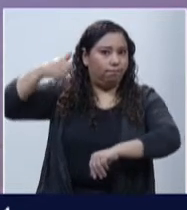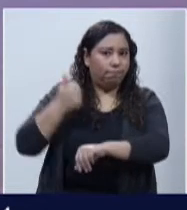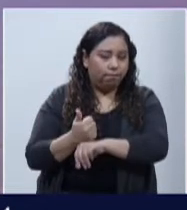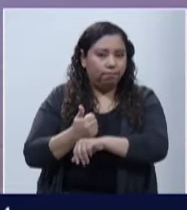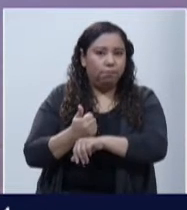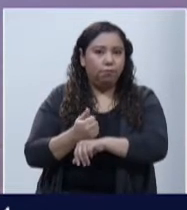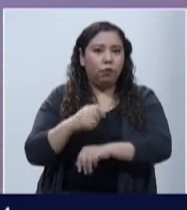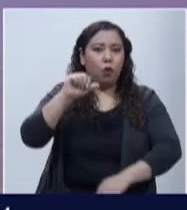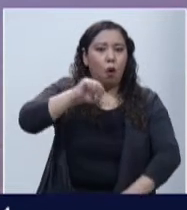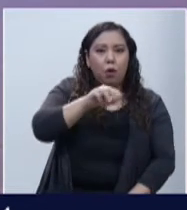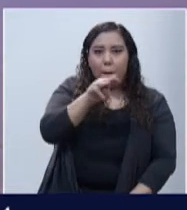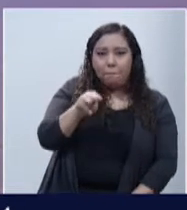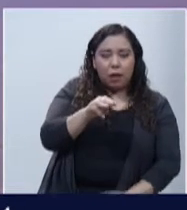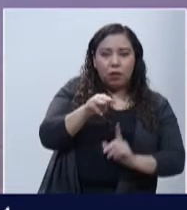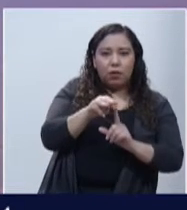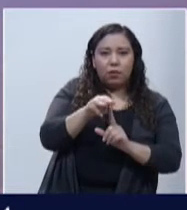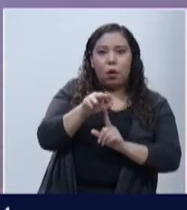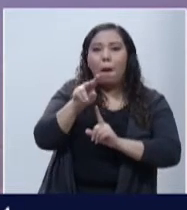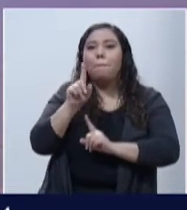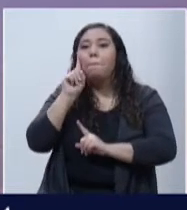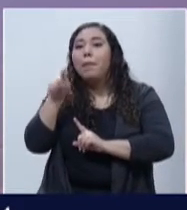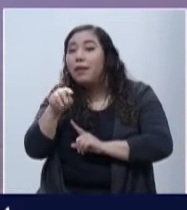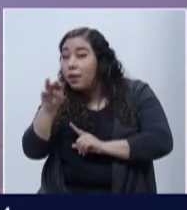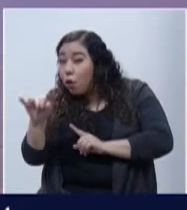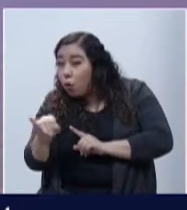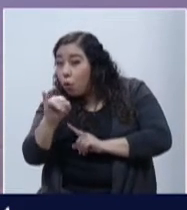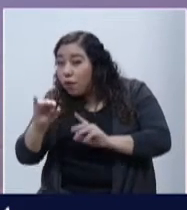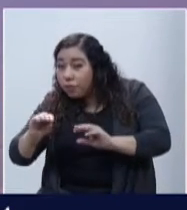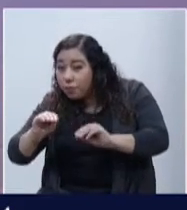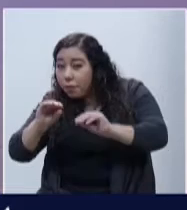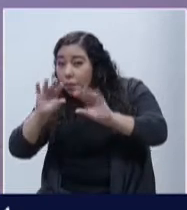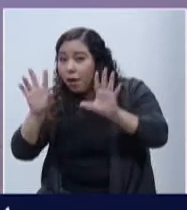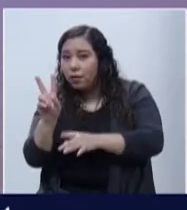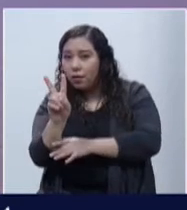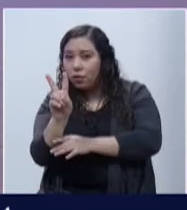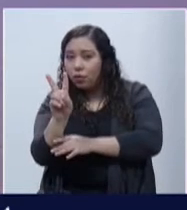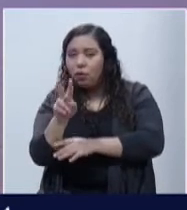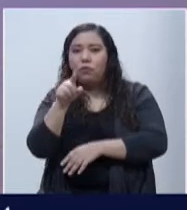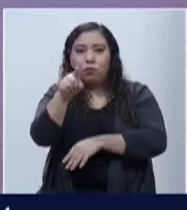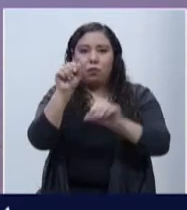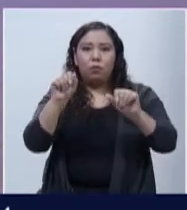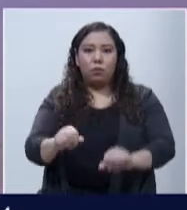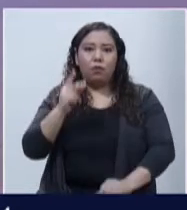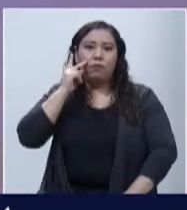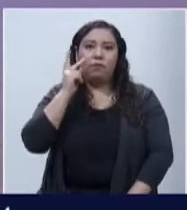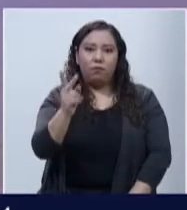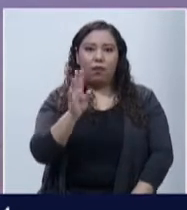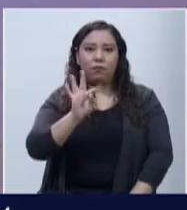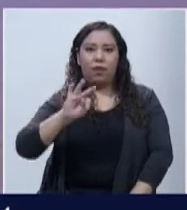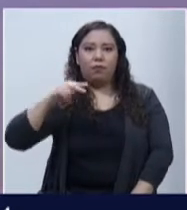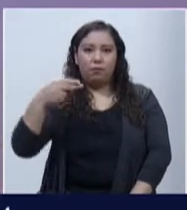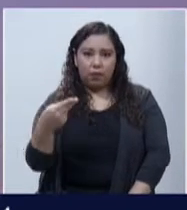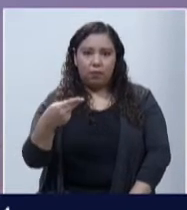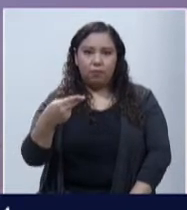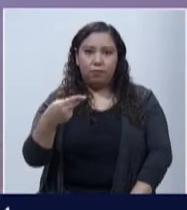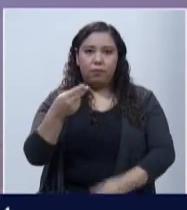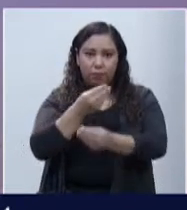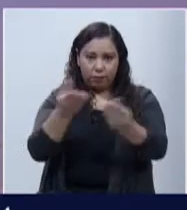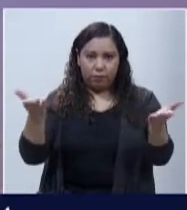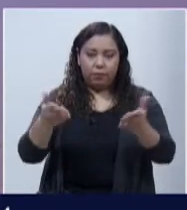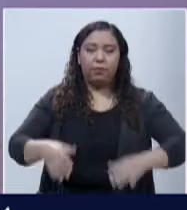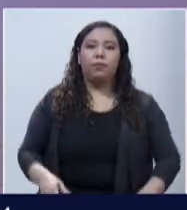jueves amanecer jueves a las 2 de la madrugada usted puede disfrutarlo por nh noticias